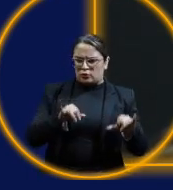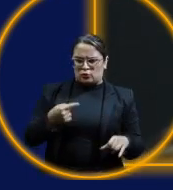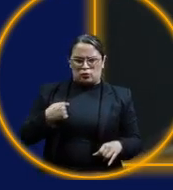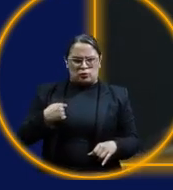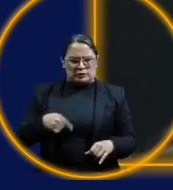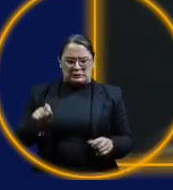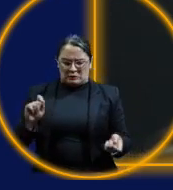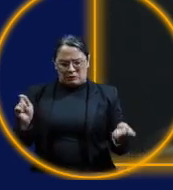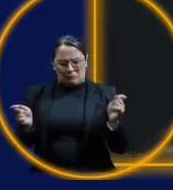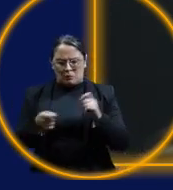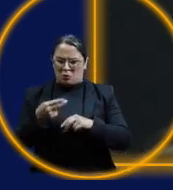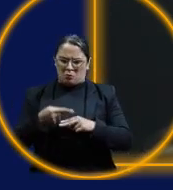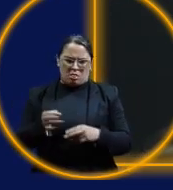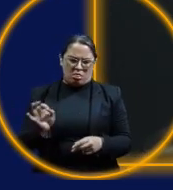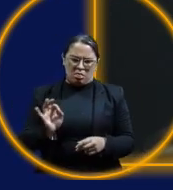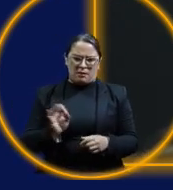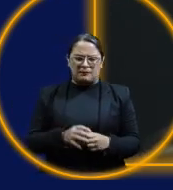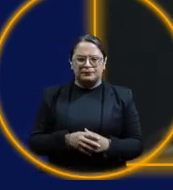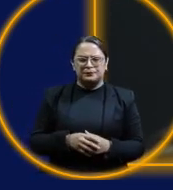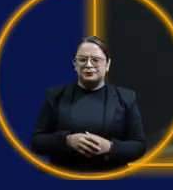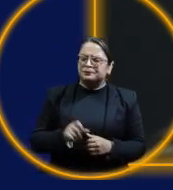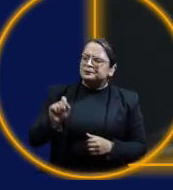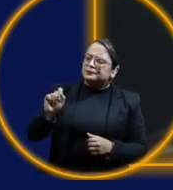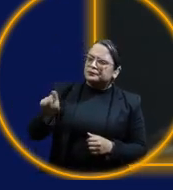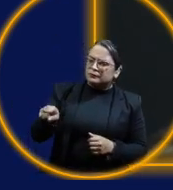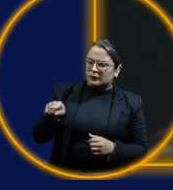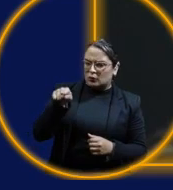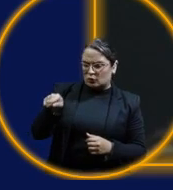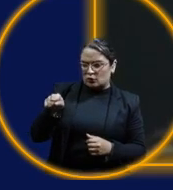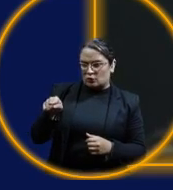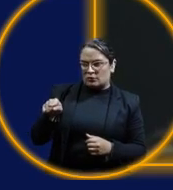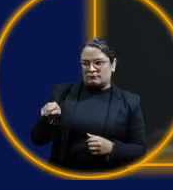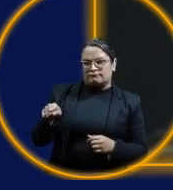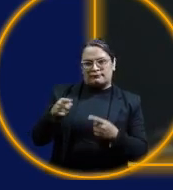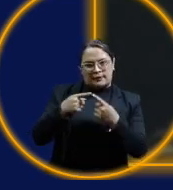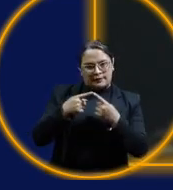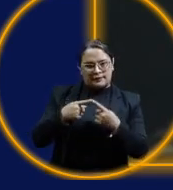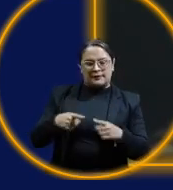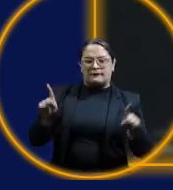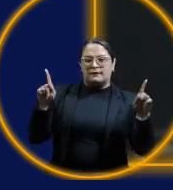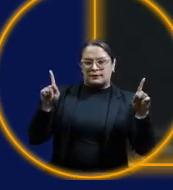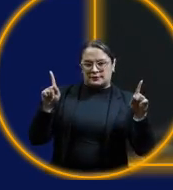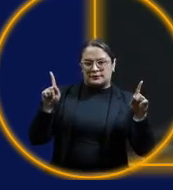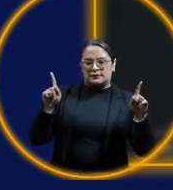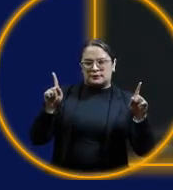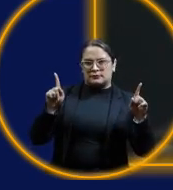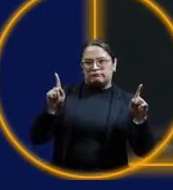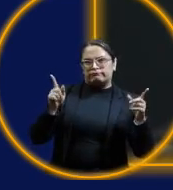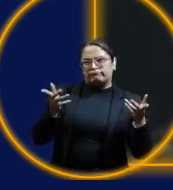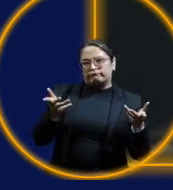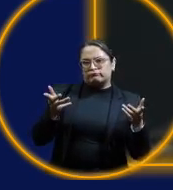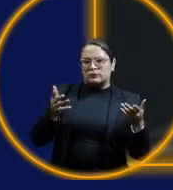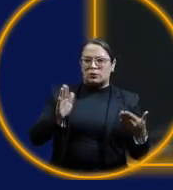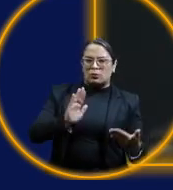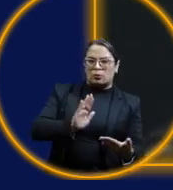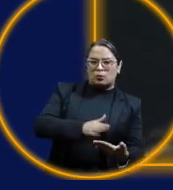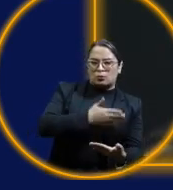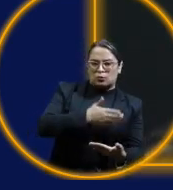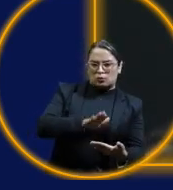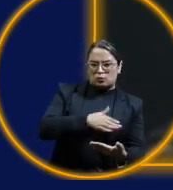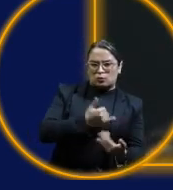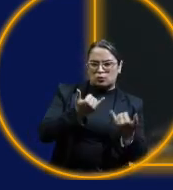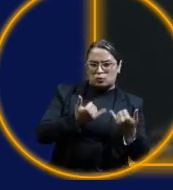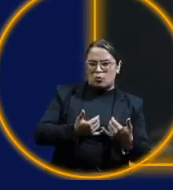no Estaba cambiando de nombre con cada álbum qué dirías tú que es una de las grandes diferencias que ves entre la música la